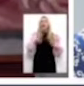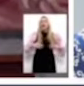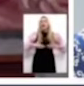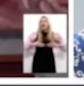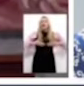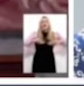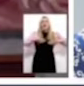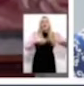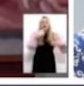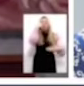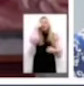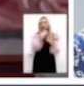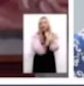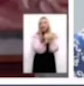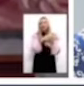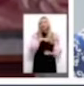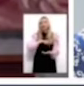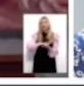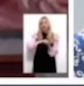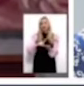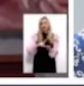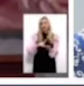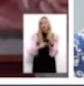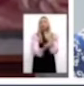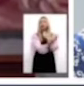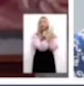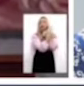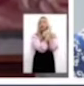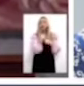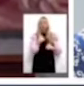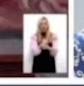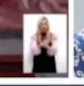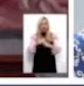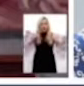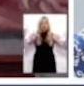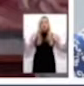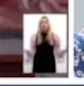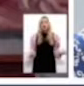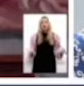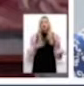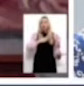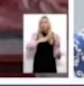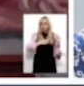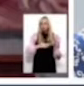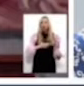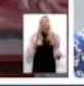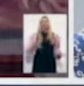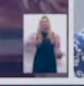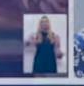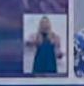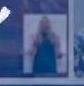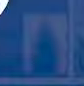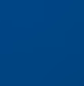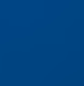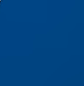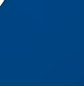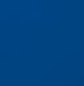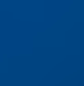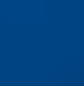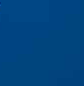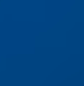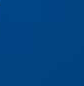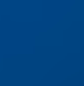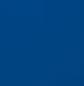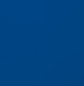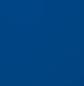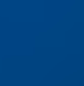por tomarnos la llamada en tu calidad de presidenta de la Cámara de Diputados y del Congreso. Muchas gracias y mucho gusto, Pepe. Hasta luego. Esta fue